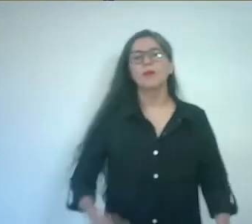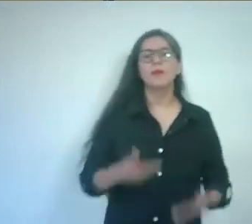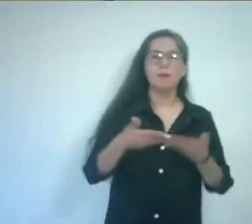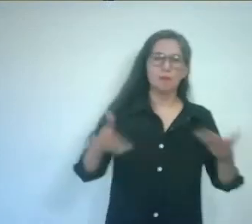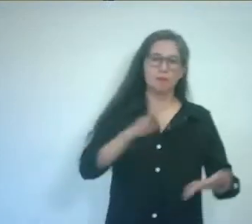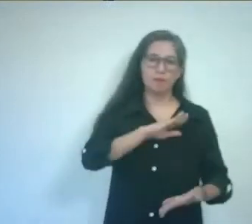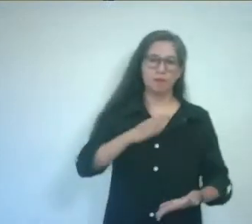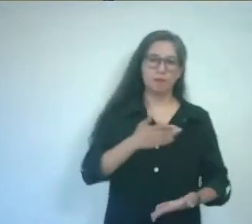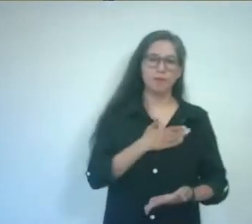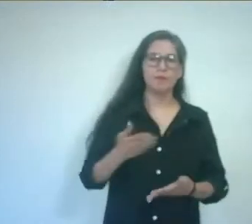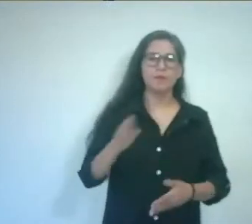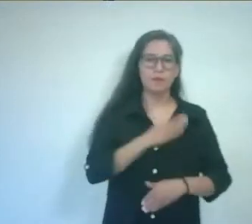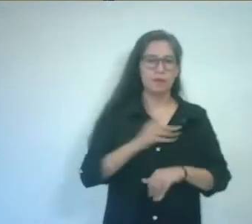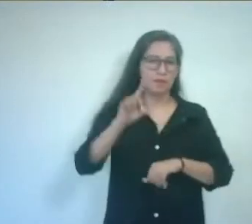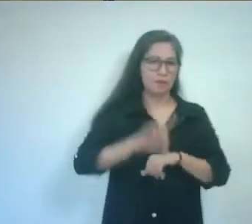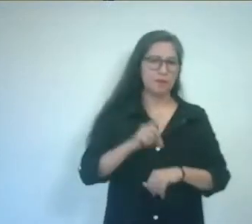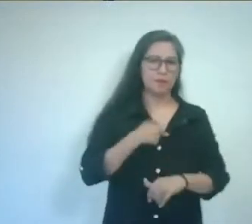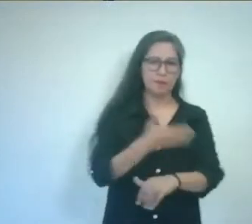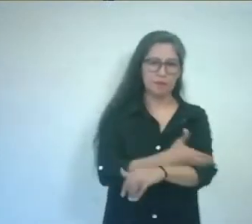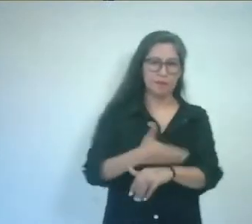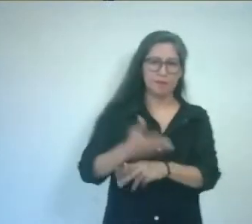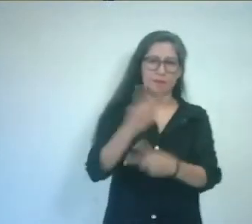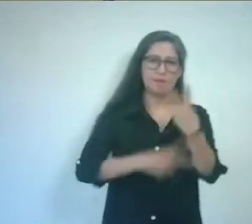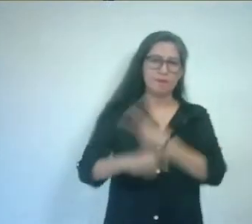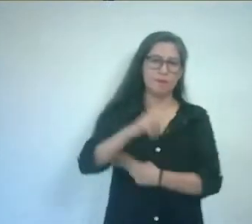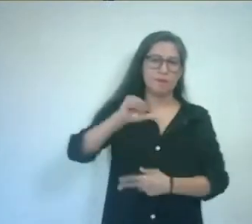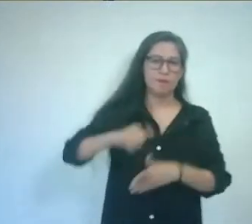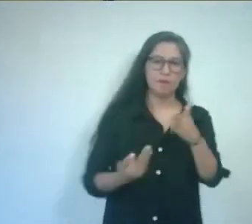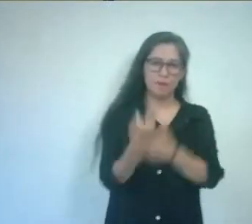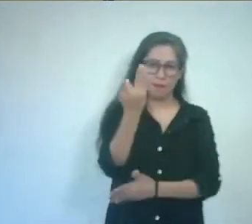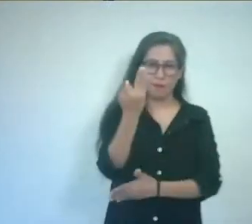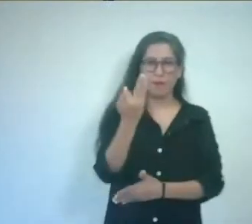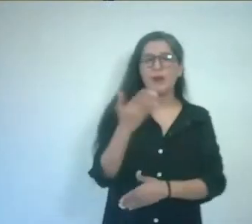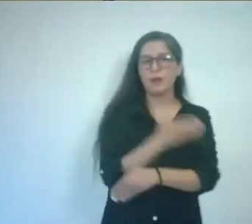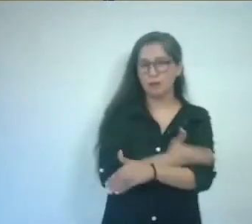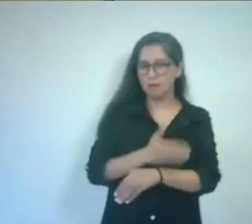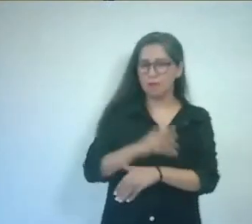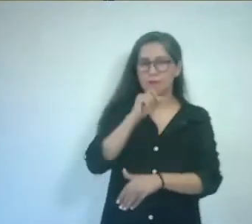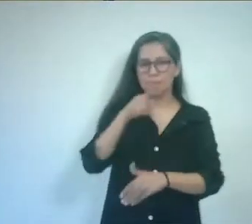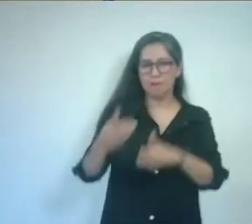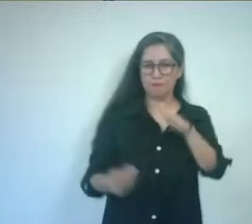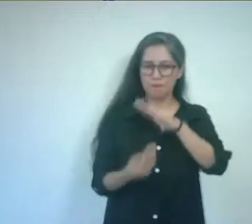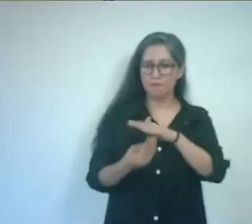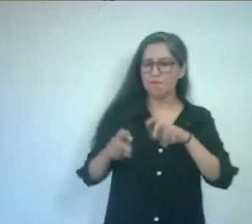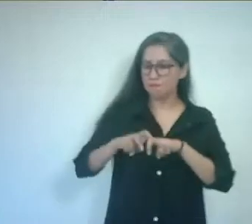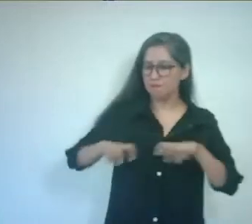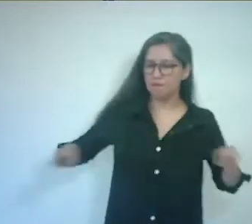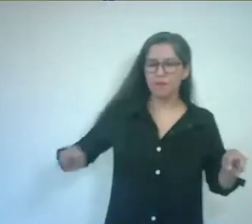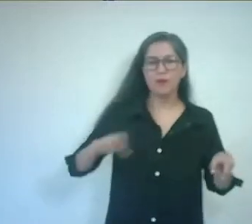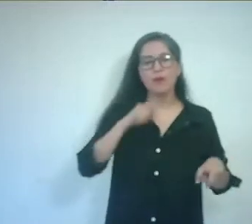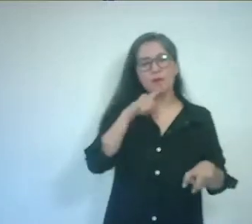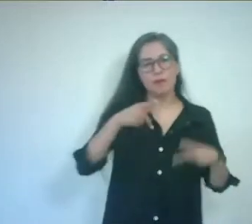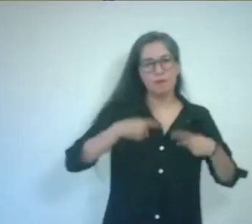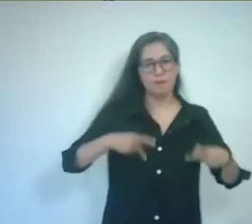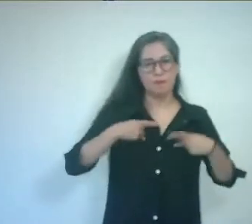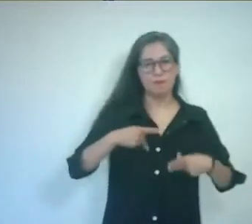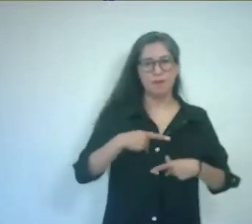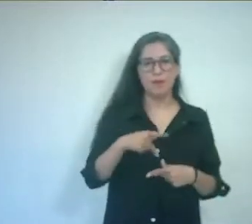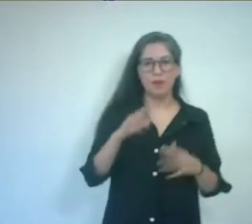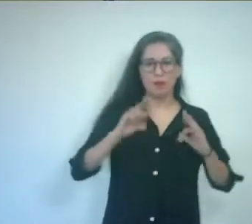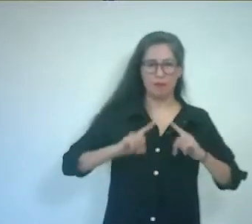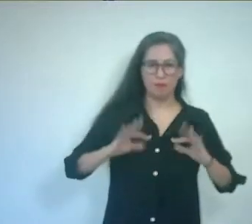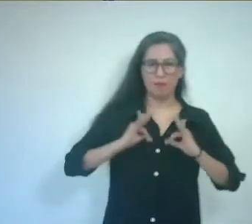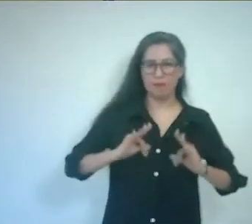todos quienes nos acompañan esta mañana, a los compañeros en esta mesa, al personal de la Fiscalía,